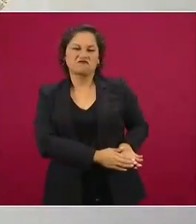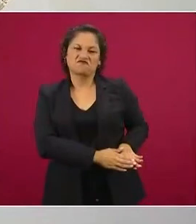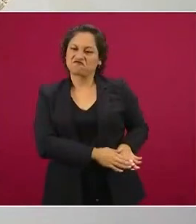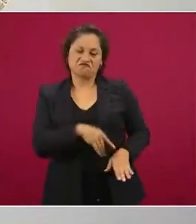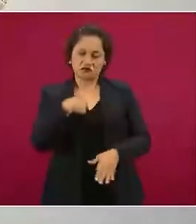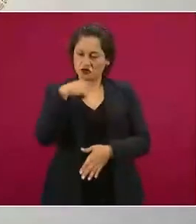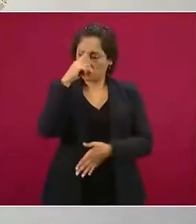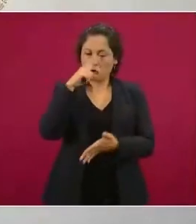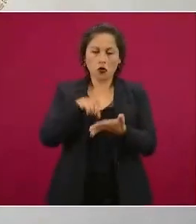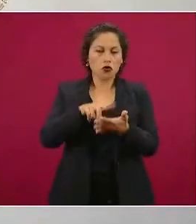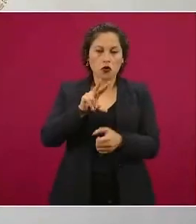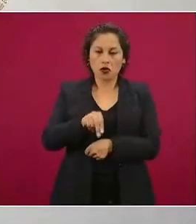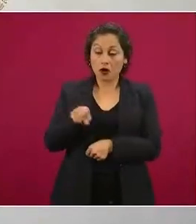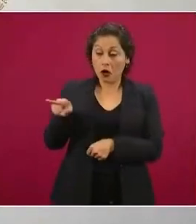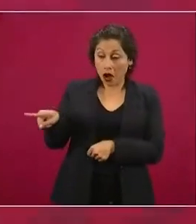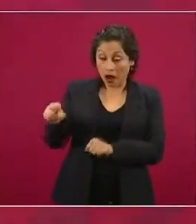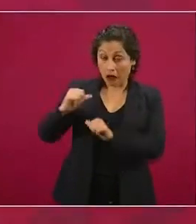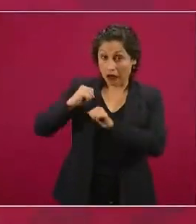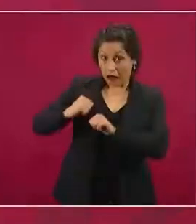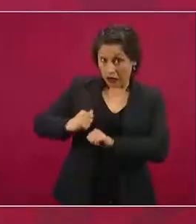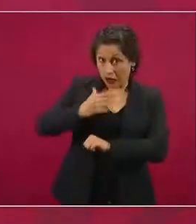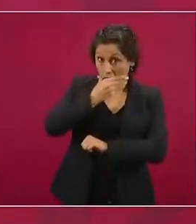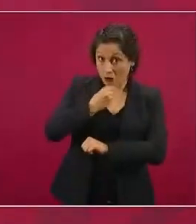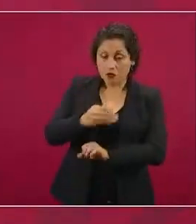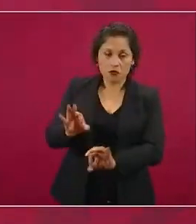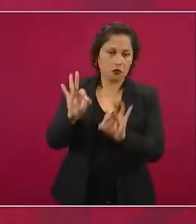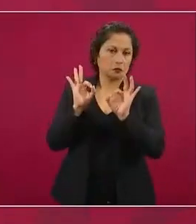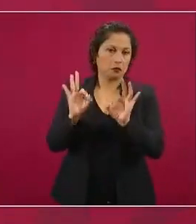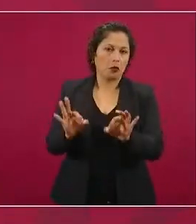y es una gente íntegra,